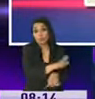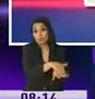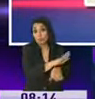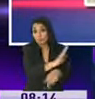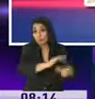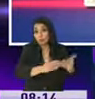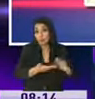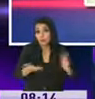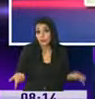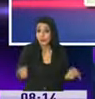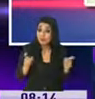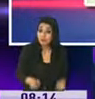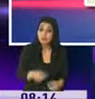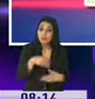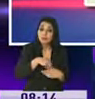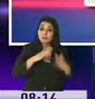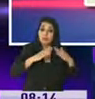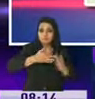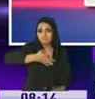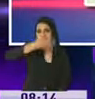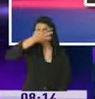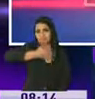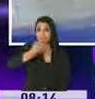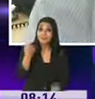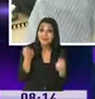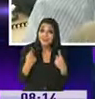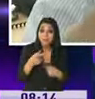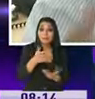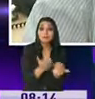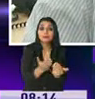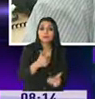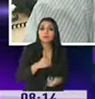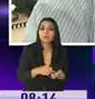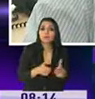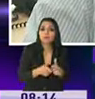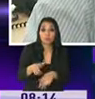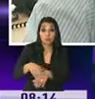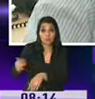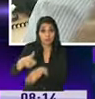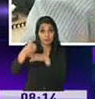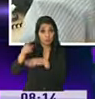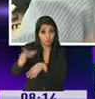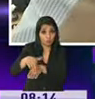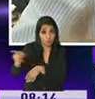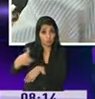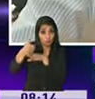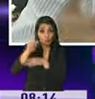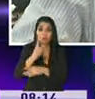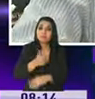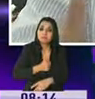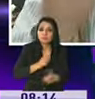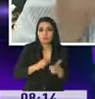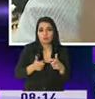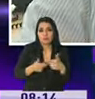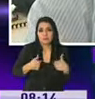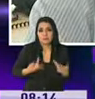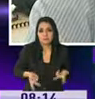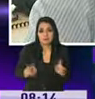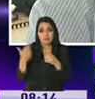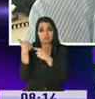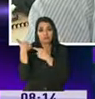sea, educación en la casa, entender que la basura es nuestro problema, no solamente es problema de la autoridad, es nuestro problema, porque